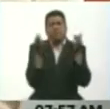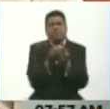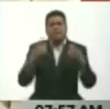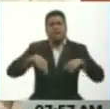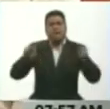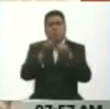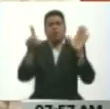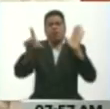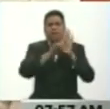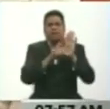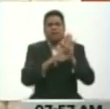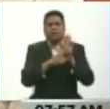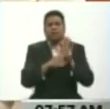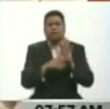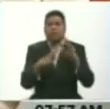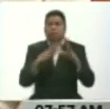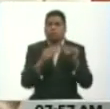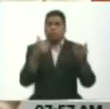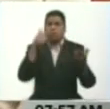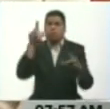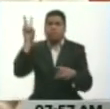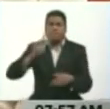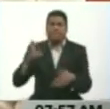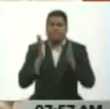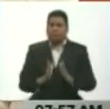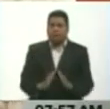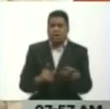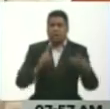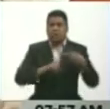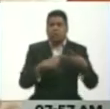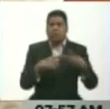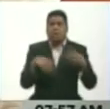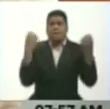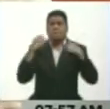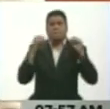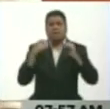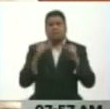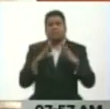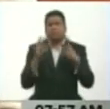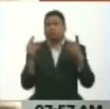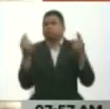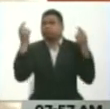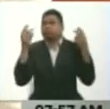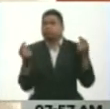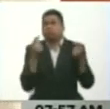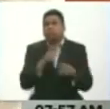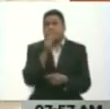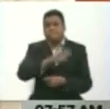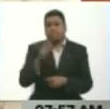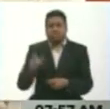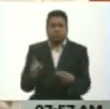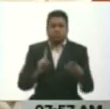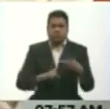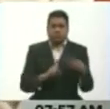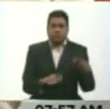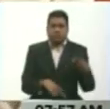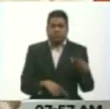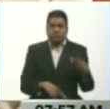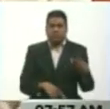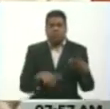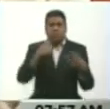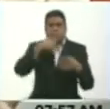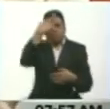la nacionalidad, la libertad personal y la prohibición de práctica de desaparición forzada de personas, la integridad personal,